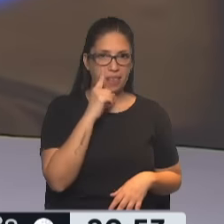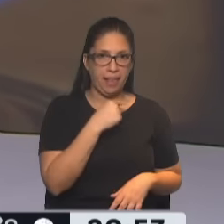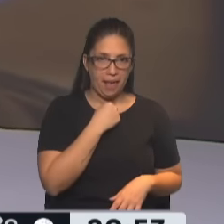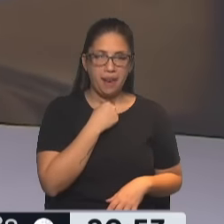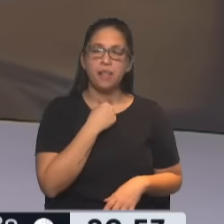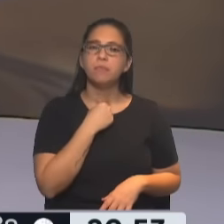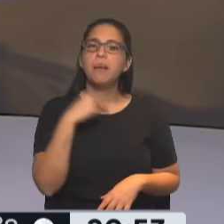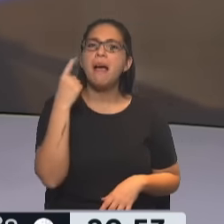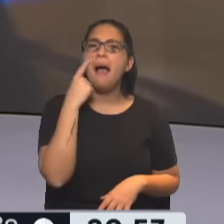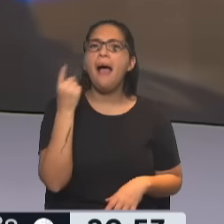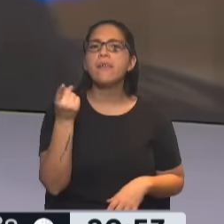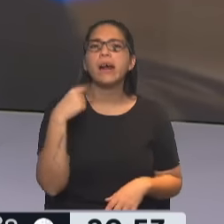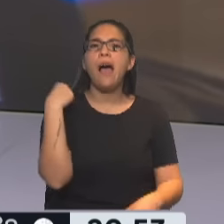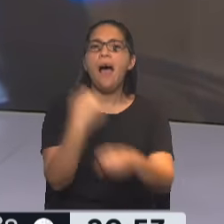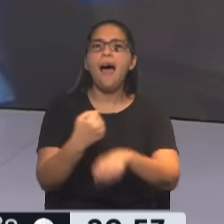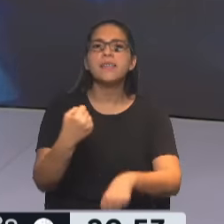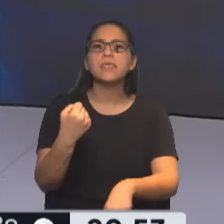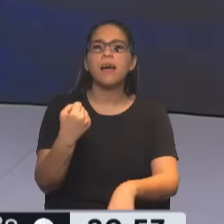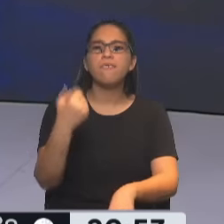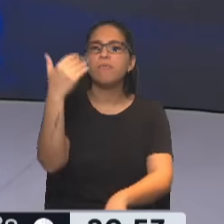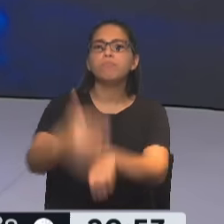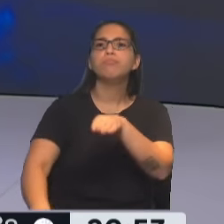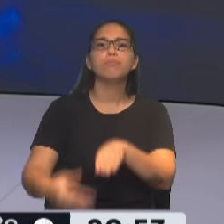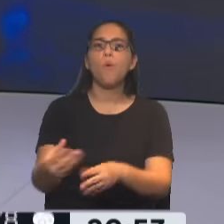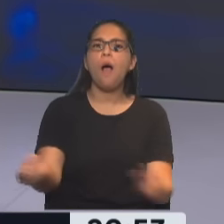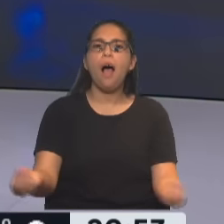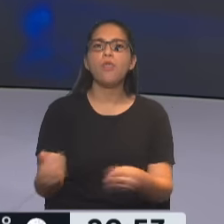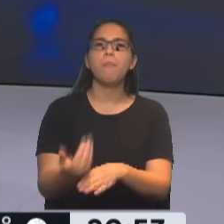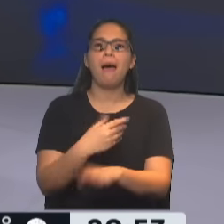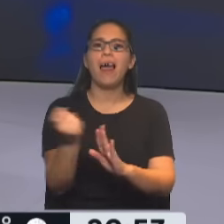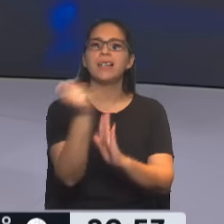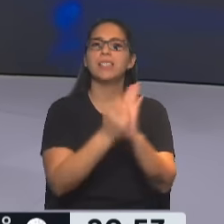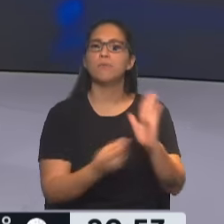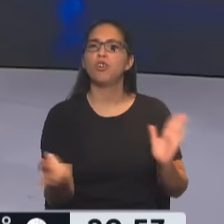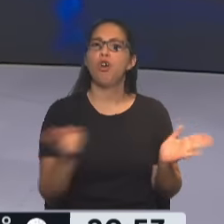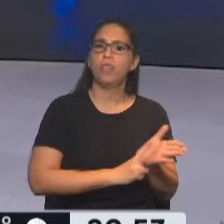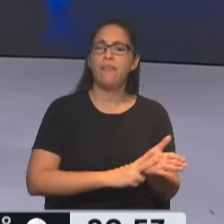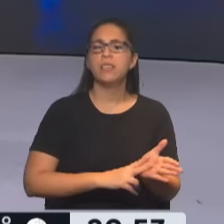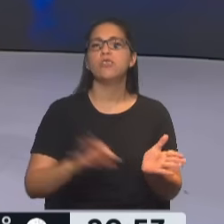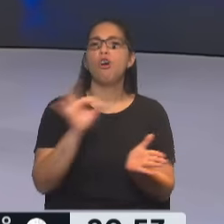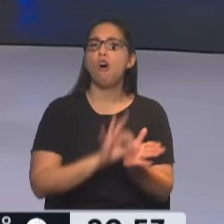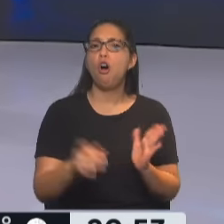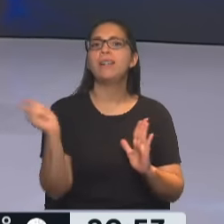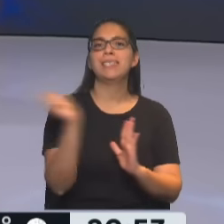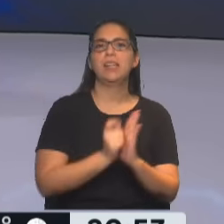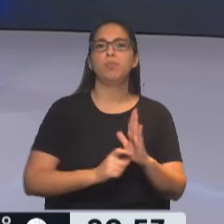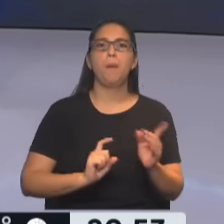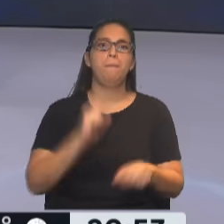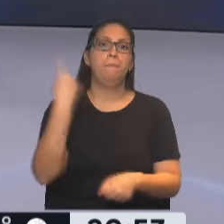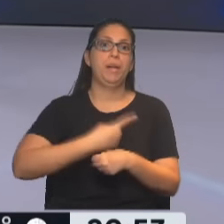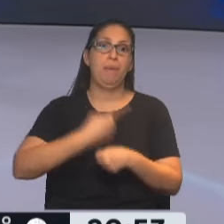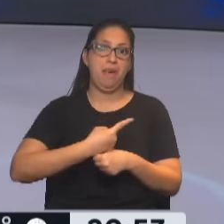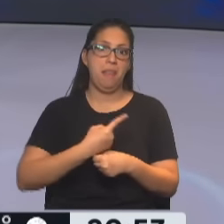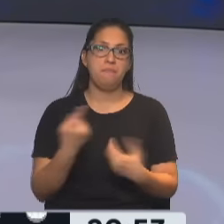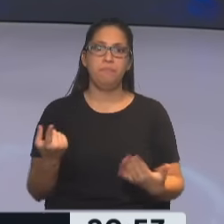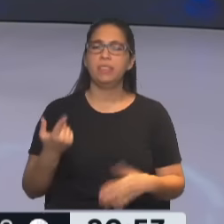Pero vamos a ver hasta cuándo tenés tiempo de reinscribirte o inscribirte en el RACE. El